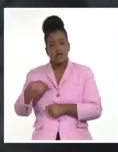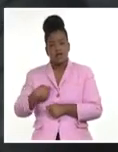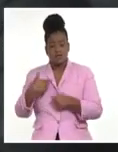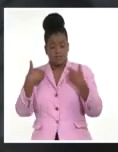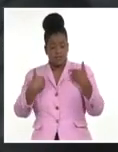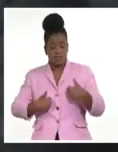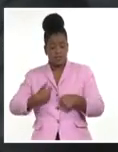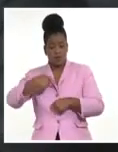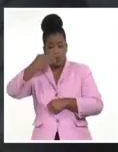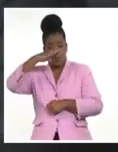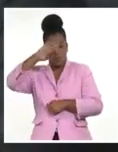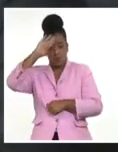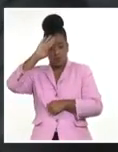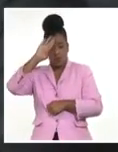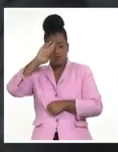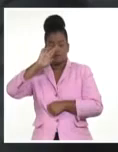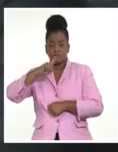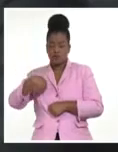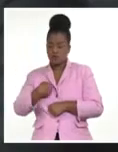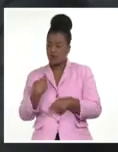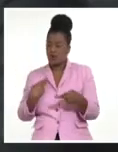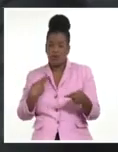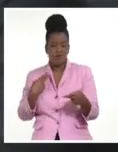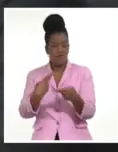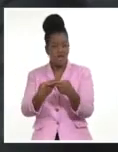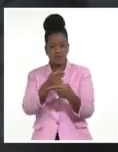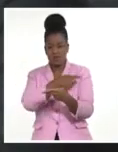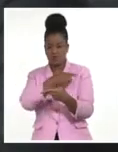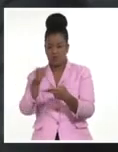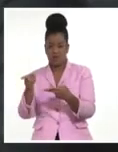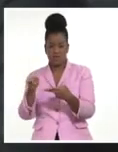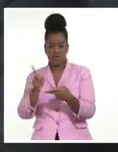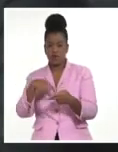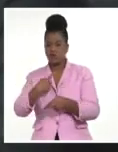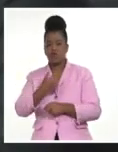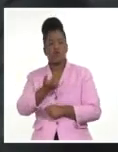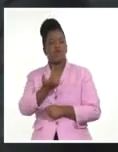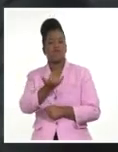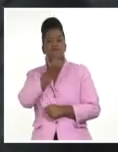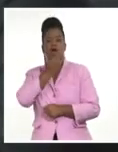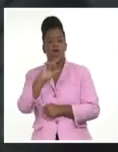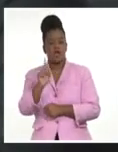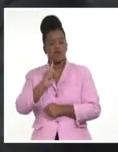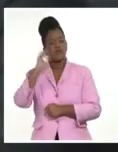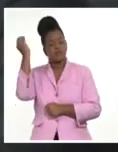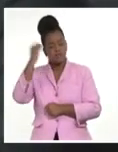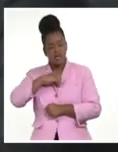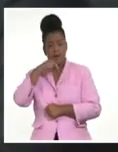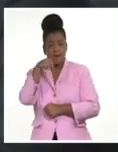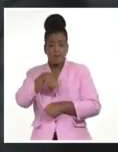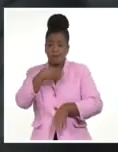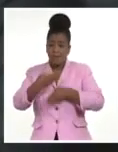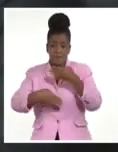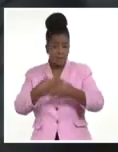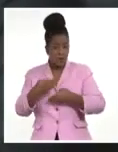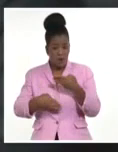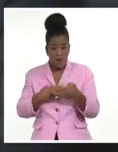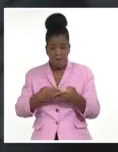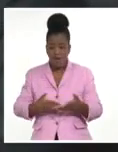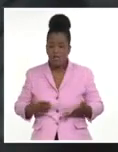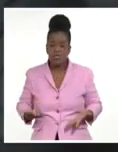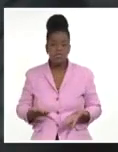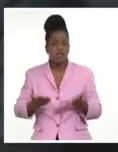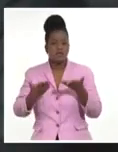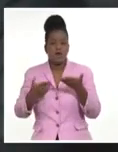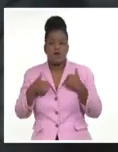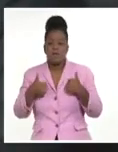país en todos ustedes, y nosotros no les fallaremos. Estamos conscientes de los problemas que hoy ustedes enfrentan para desarrollar a plenitud